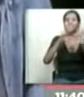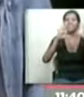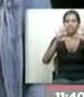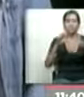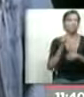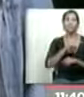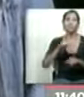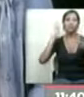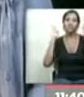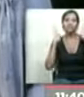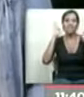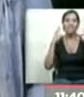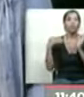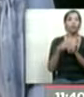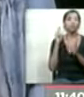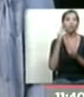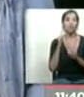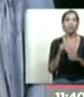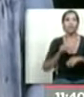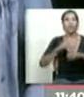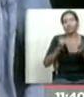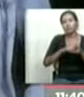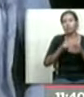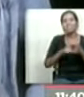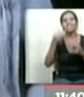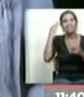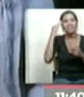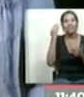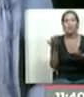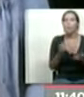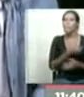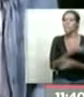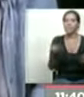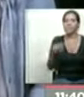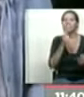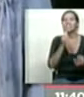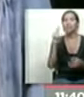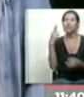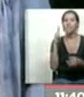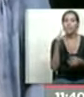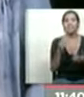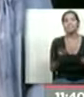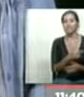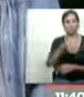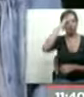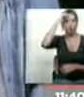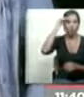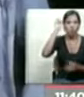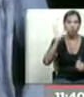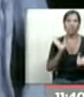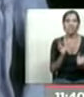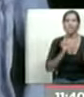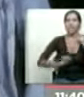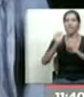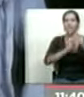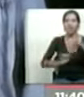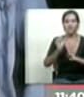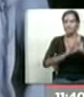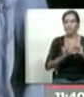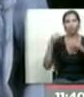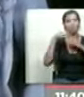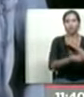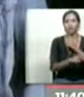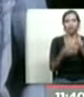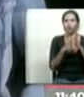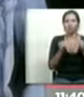que estuviera en contra de Uribe. Para ese entonces ya sabíamos muy bien quién era Uribe. Y es el colmo que Fajardo lo defendiera a capa y espada con